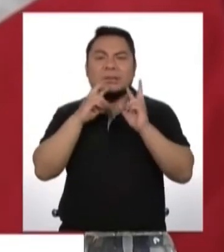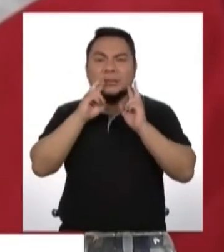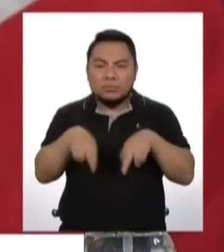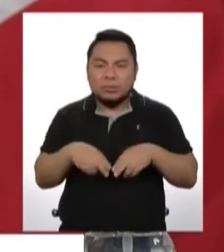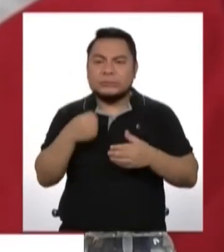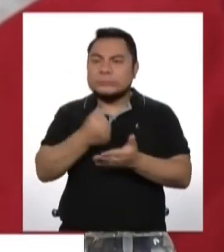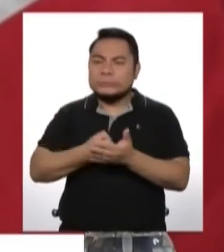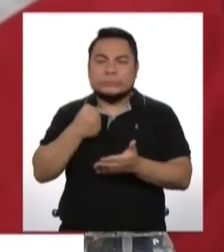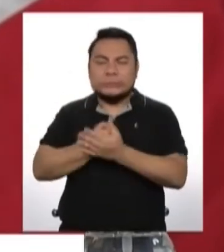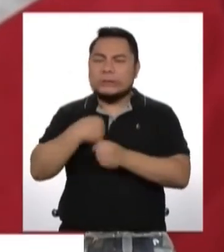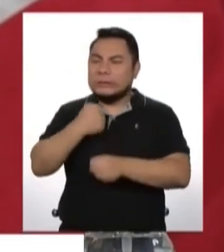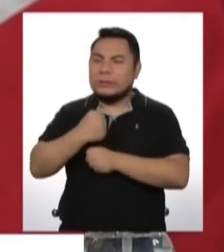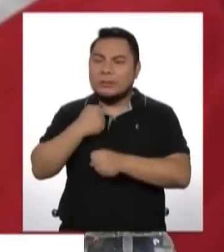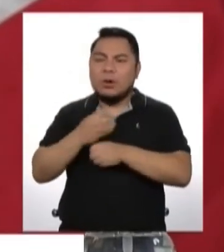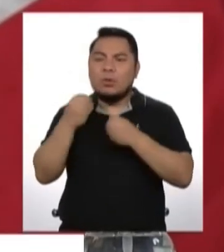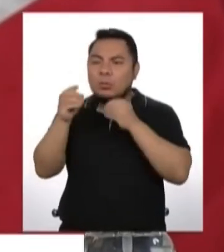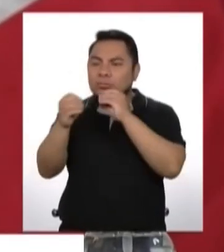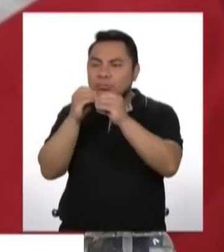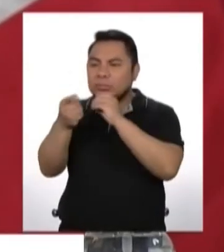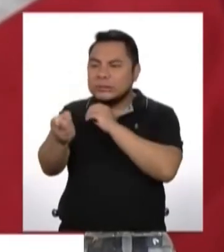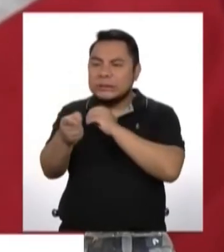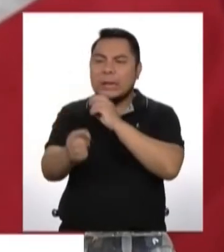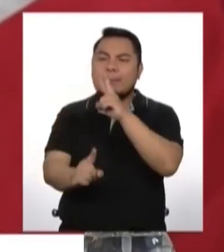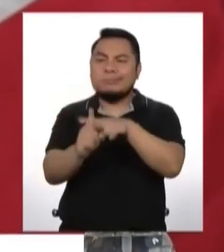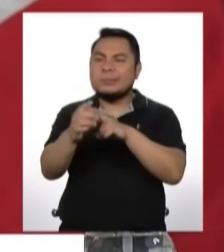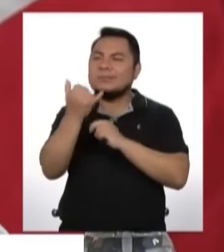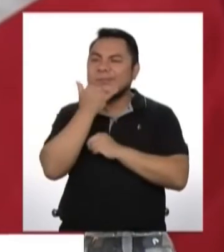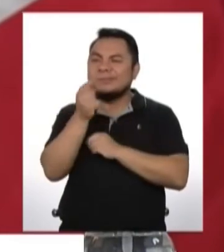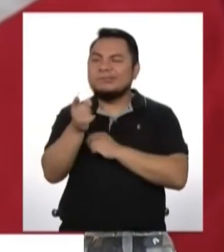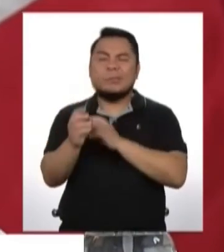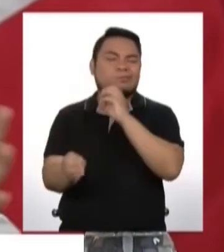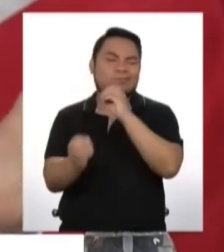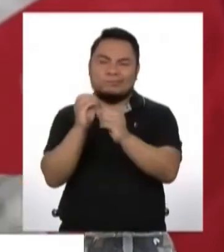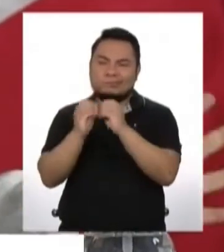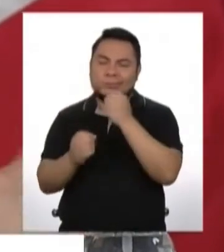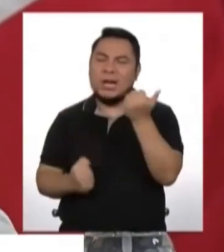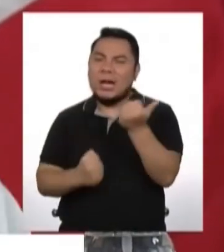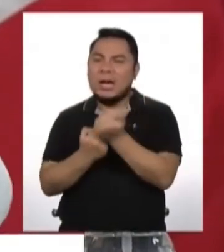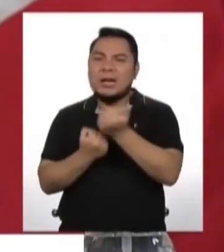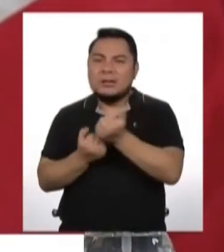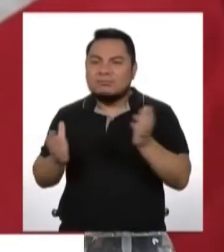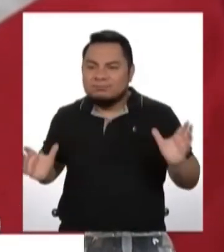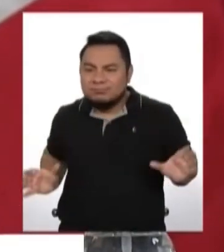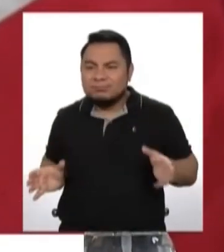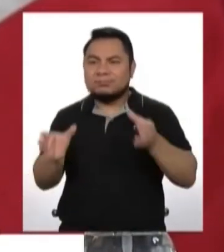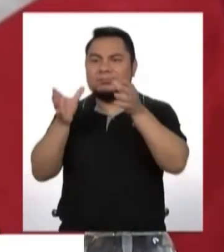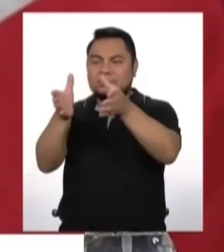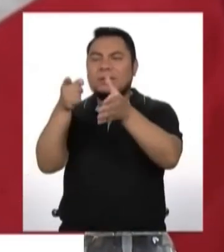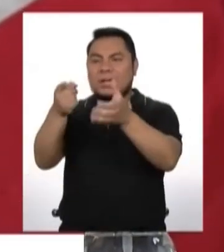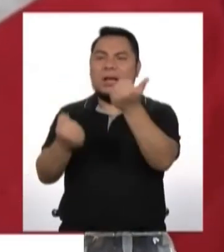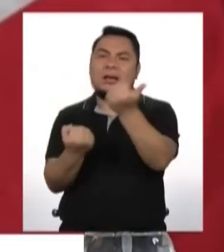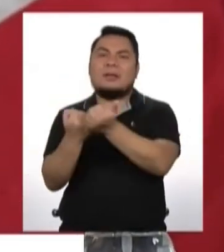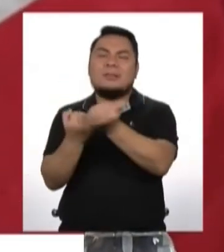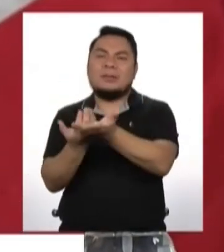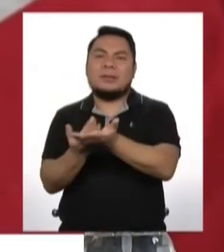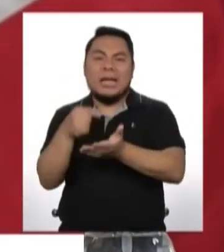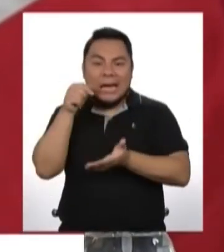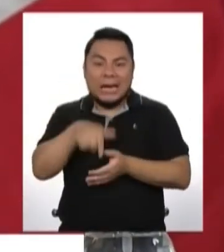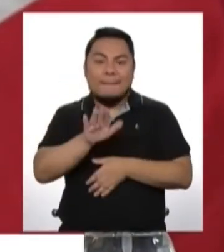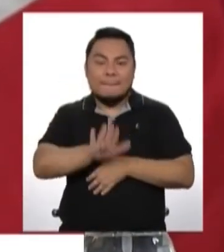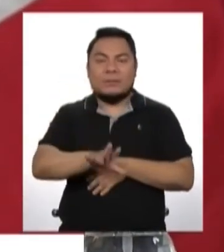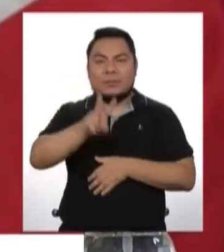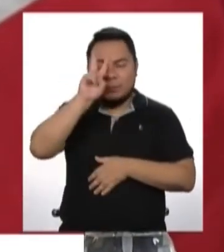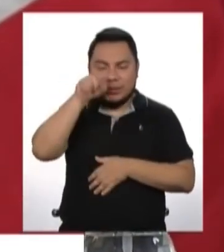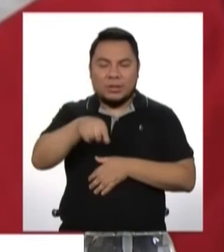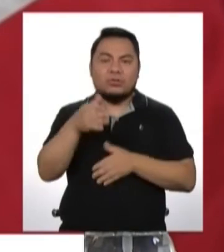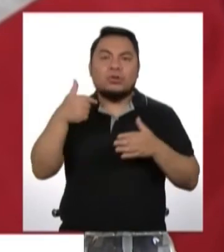respuesta. Eso es. O sea, ¿cómo solucionamos el problema de una región que se comienza a desbordar y vayamos juntos a atenderla? O sea, aquí